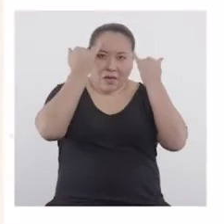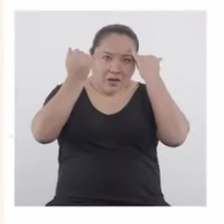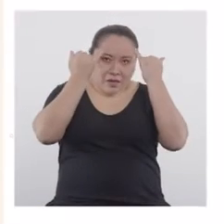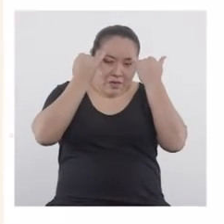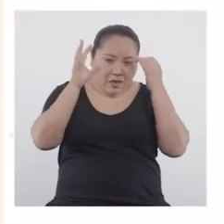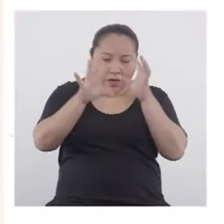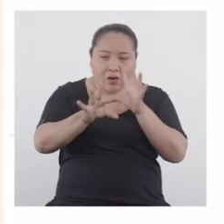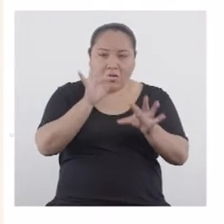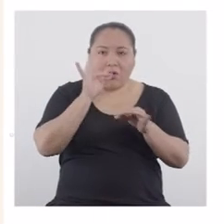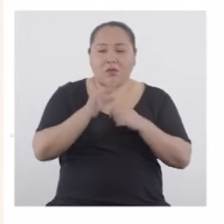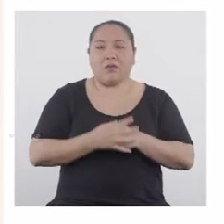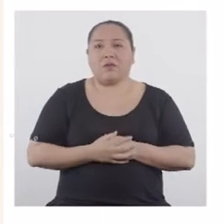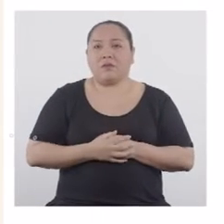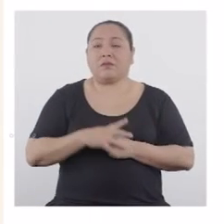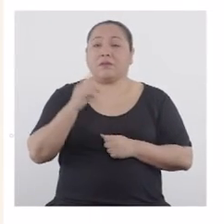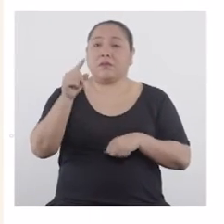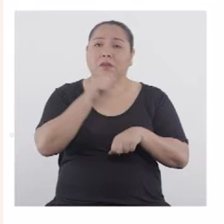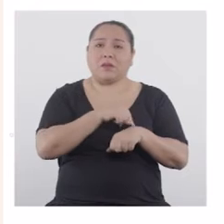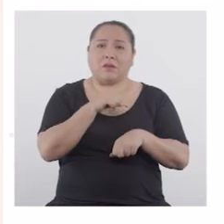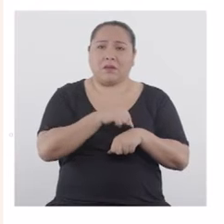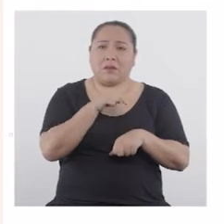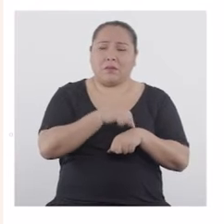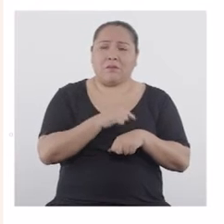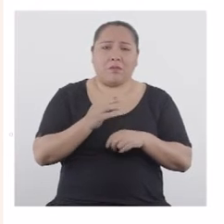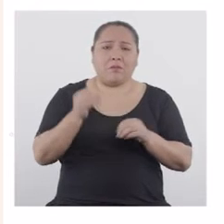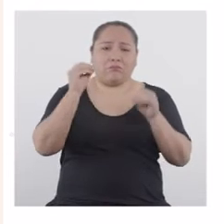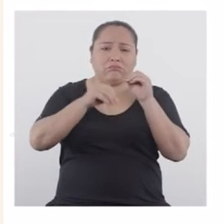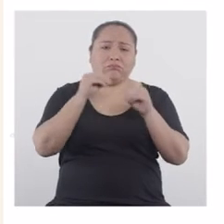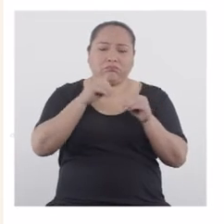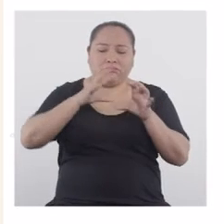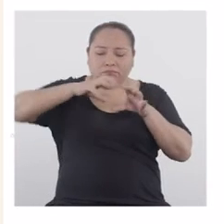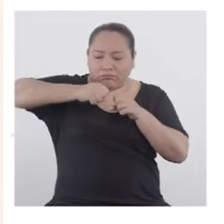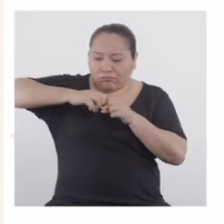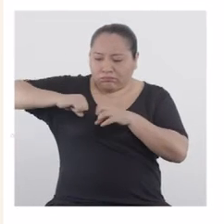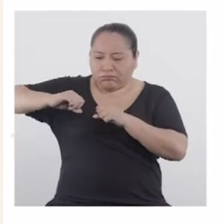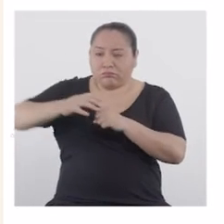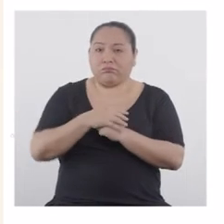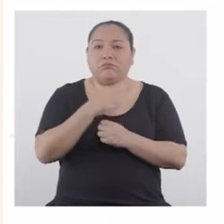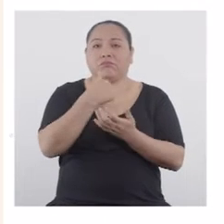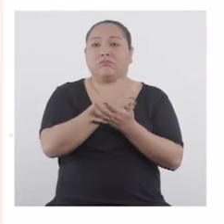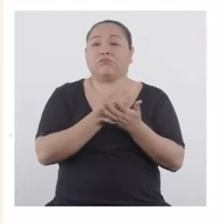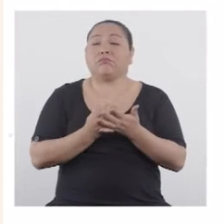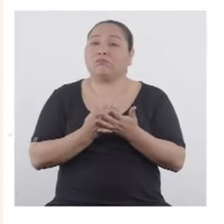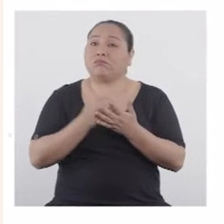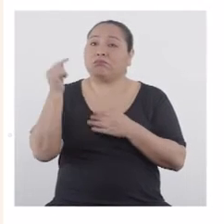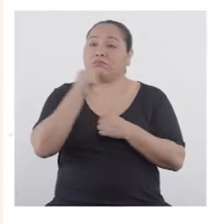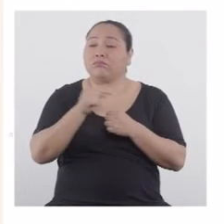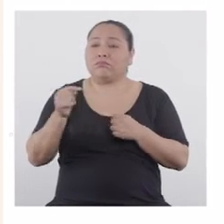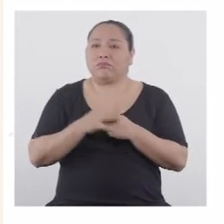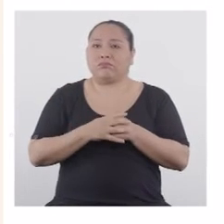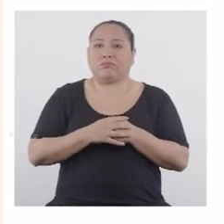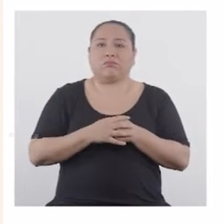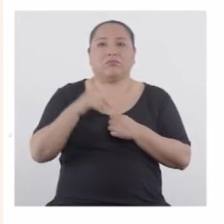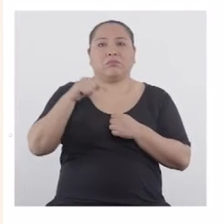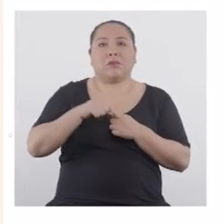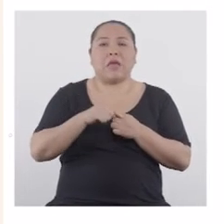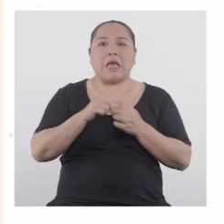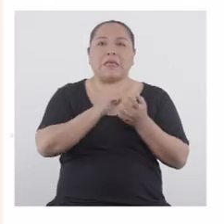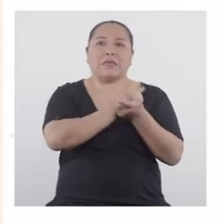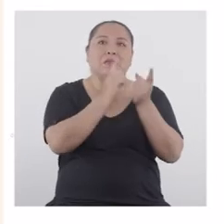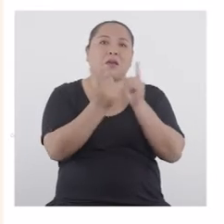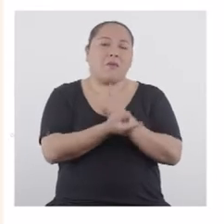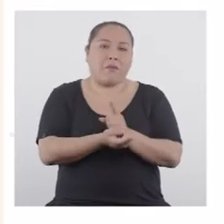la idea seleccionada. Es el momento de pasar a prototiparla. La fase de prototipar es